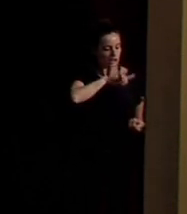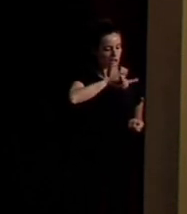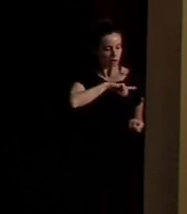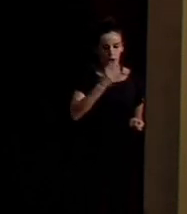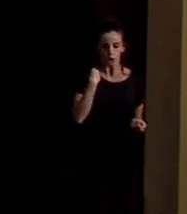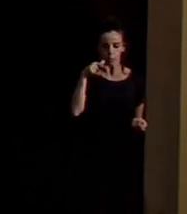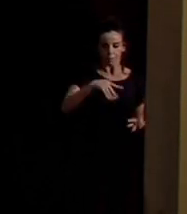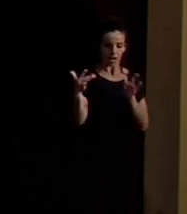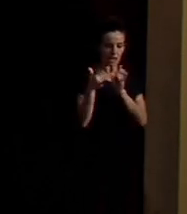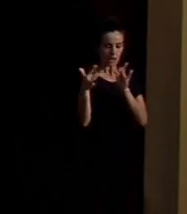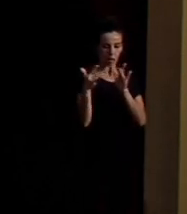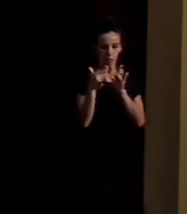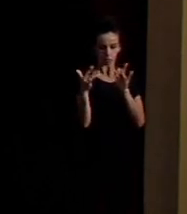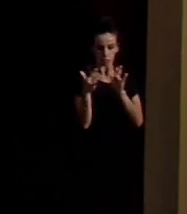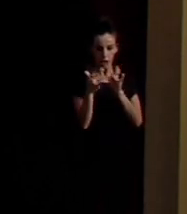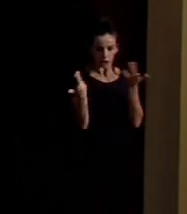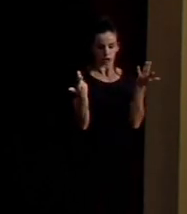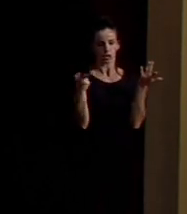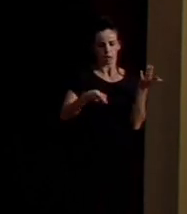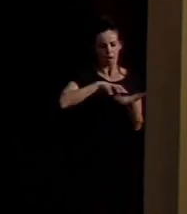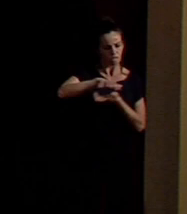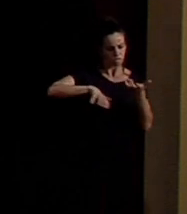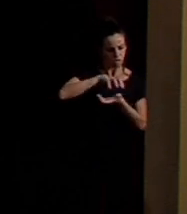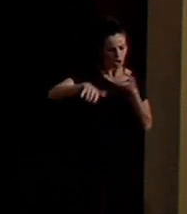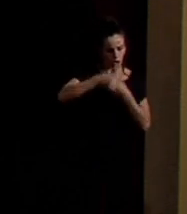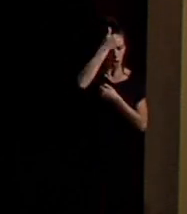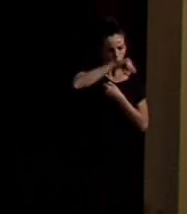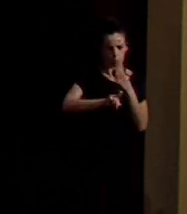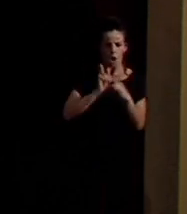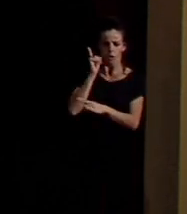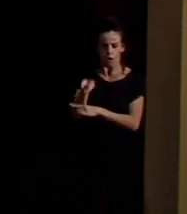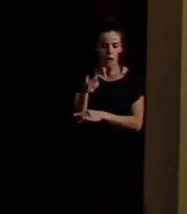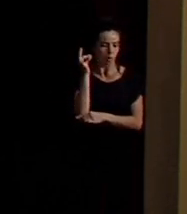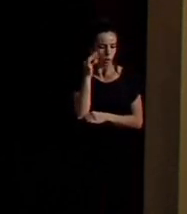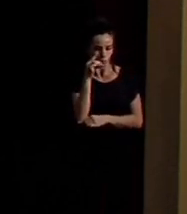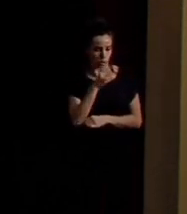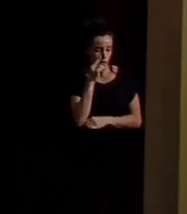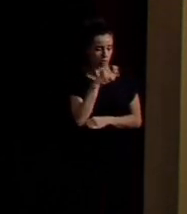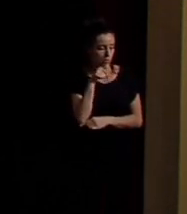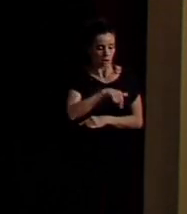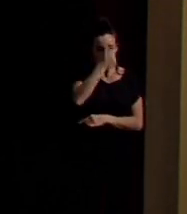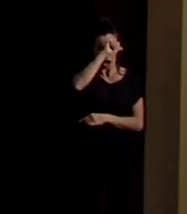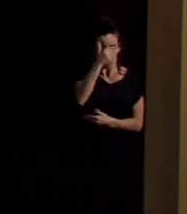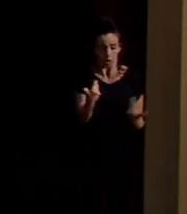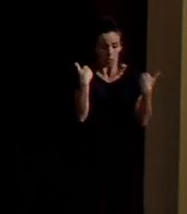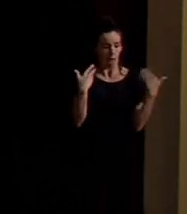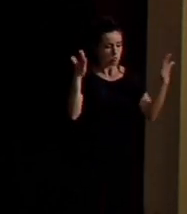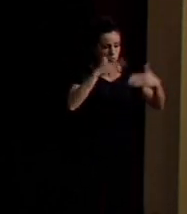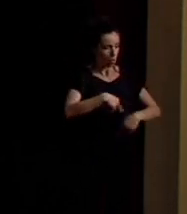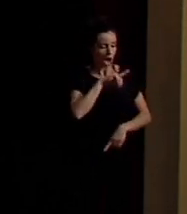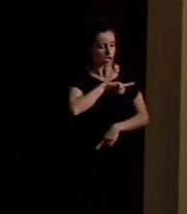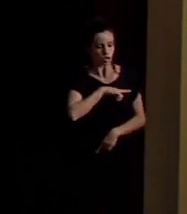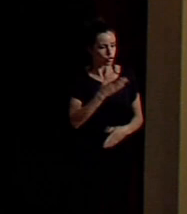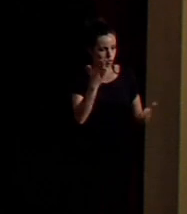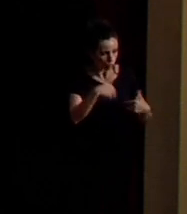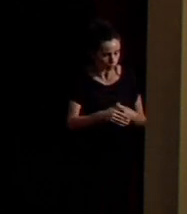relación asimétrica y, en muchos casos, violenta del hombre sobre la mujer prostituida. Como se ha dicho también aquí a lo largo de